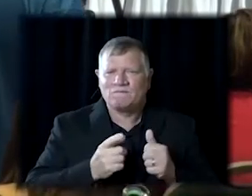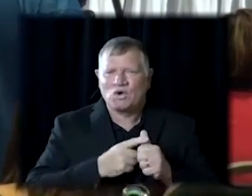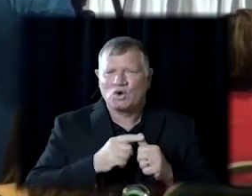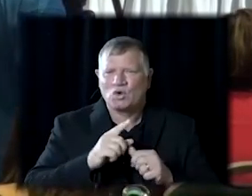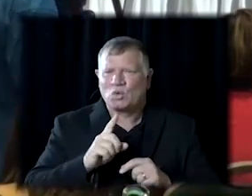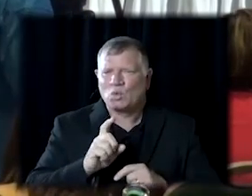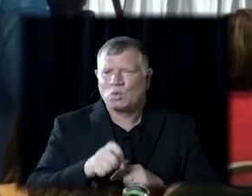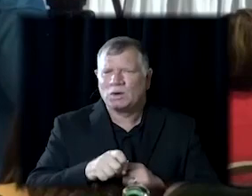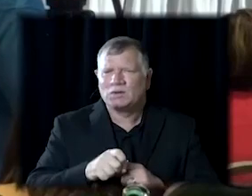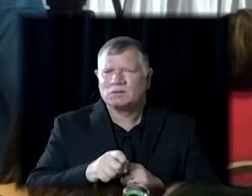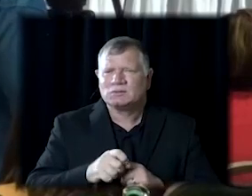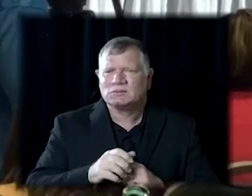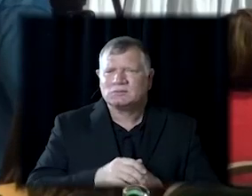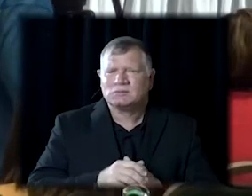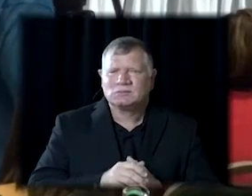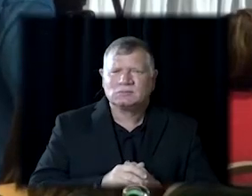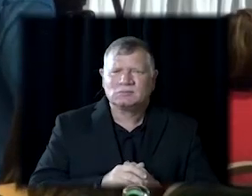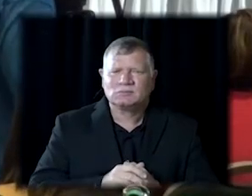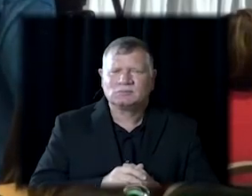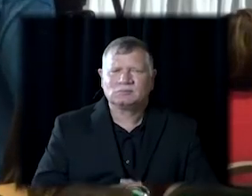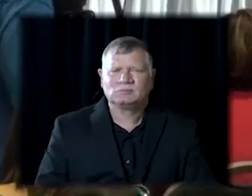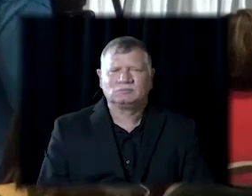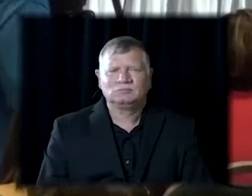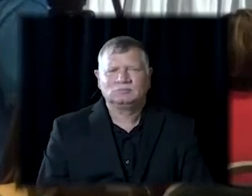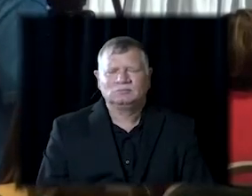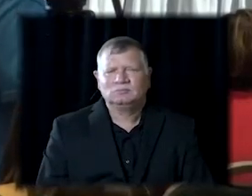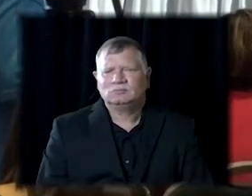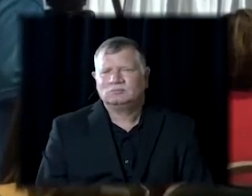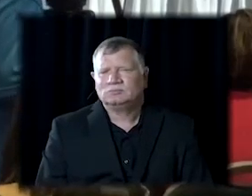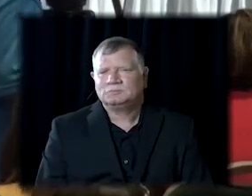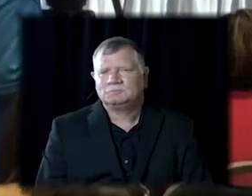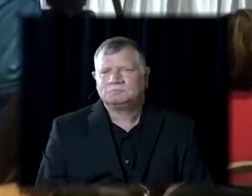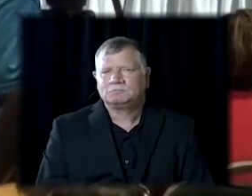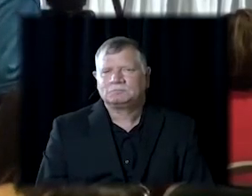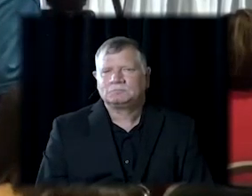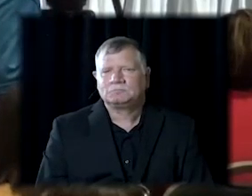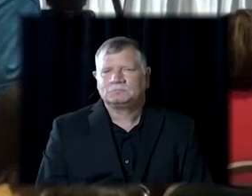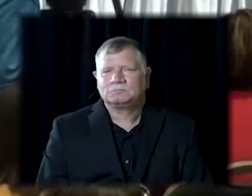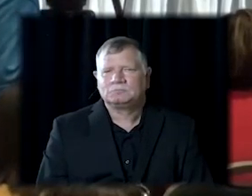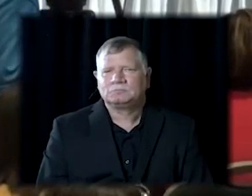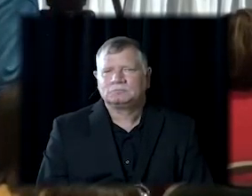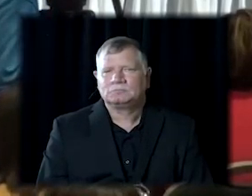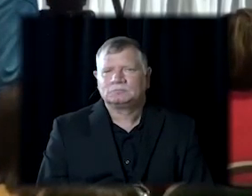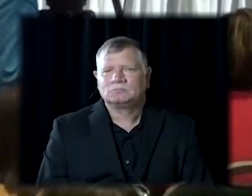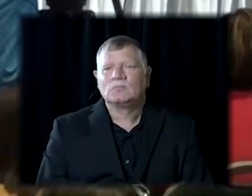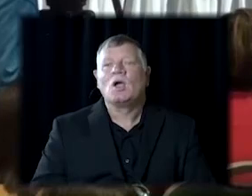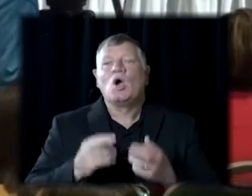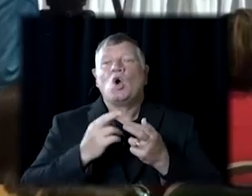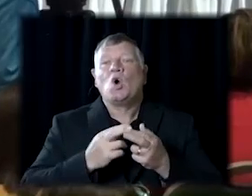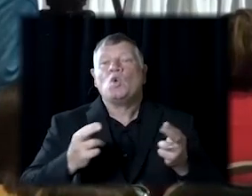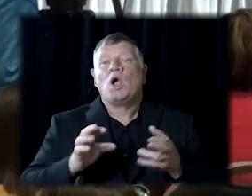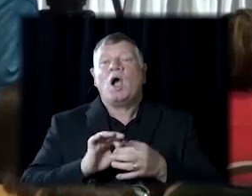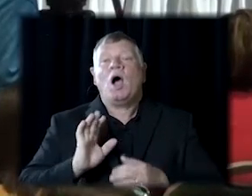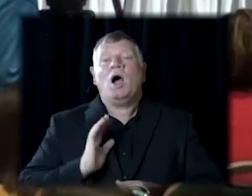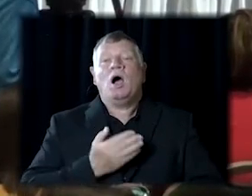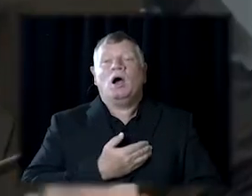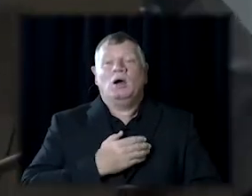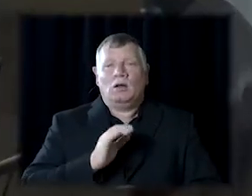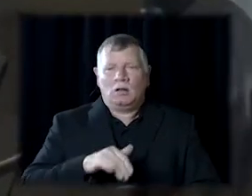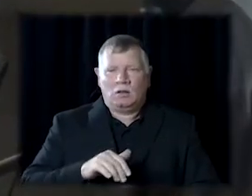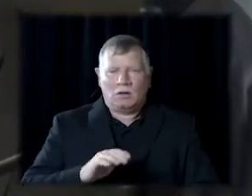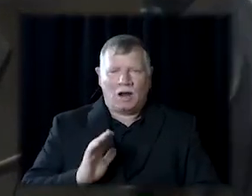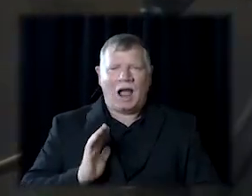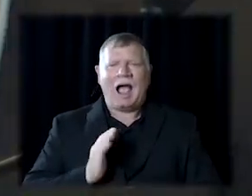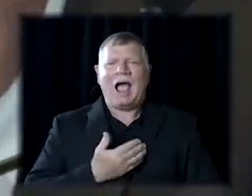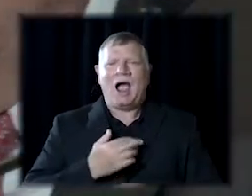Sí, que ella... A recursos de nosotros. What do you mean